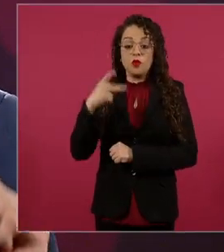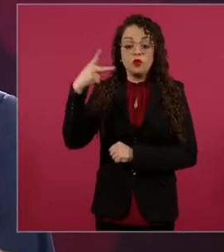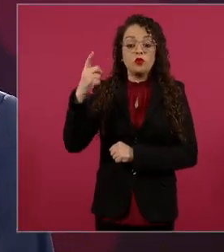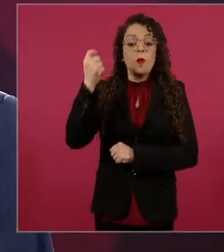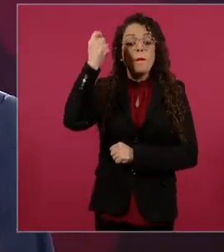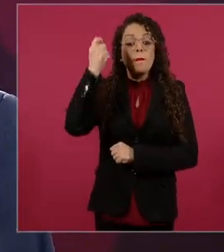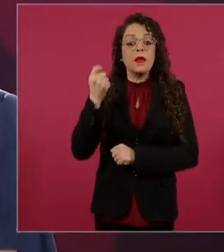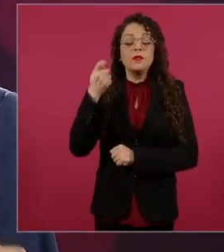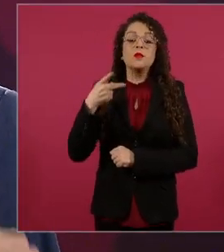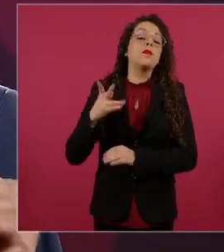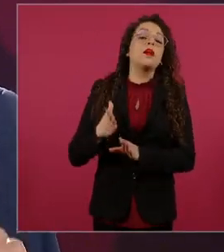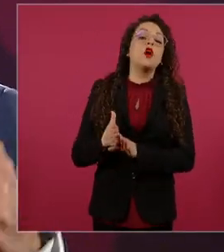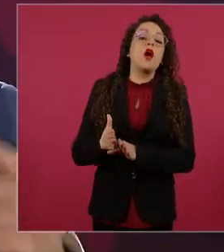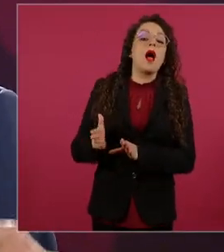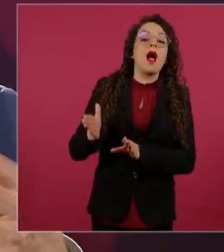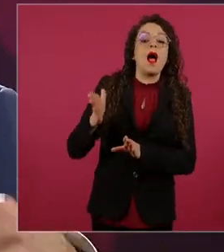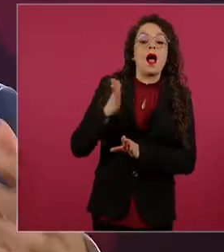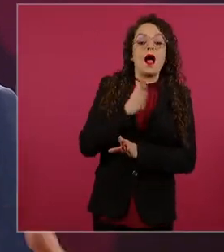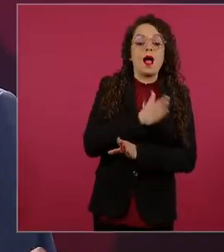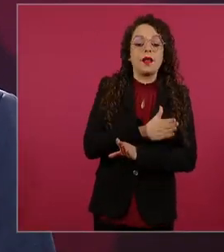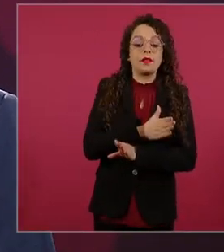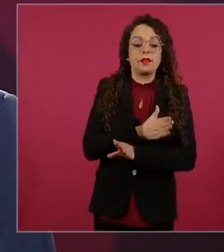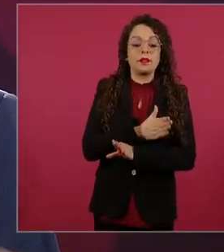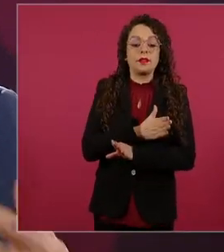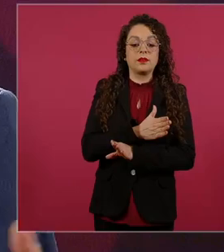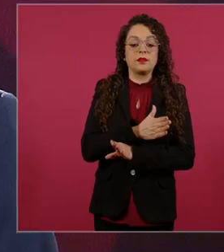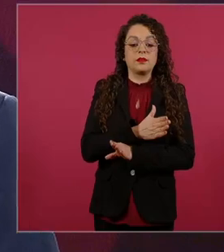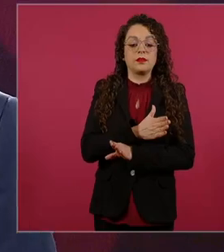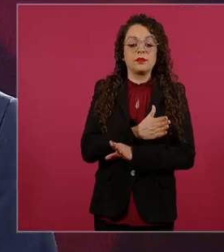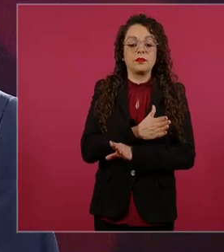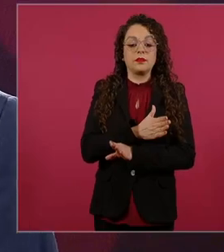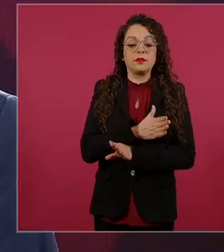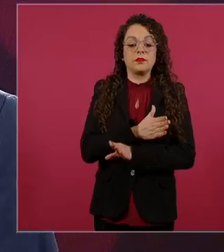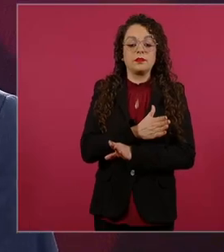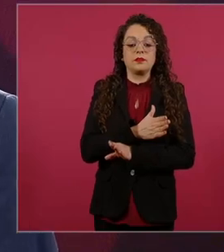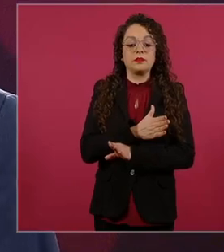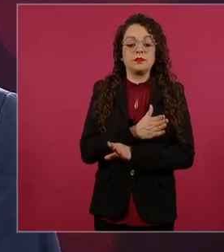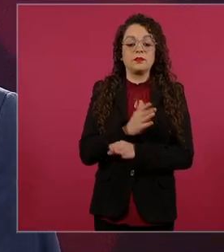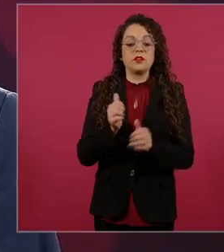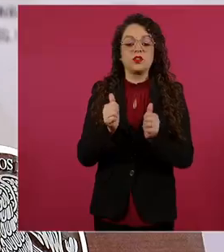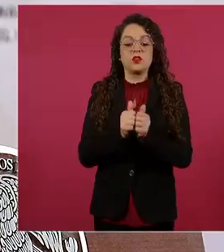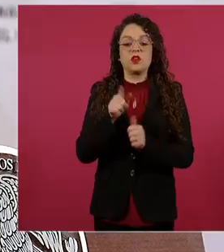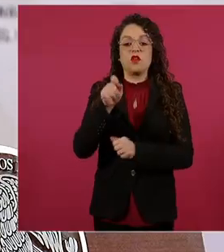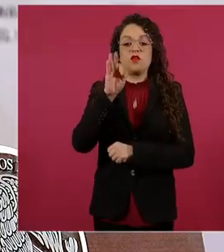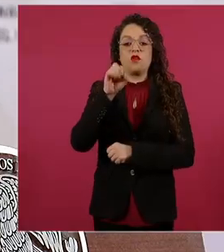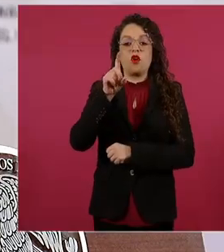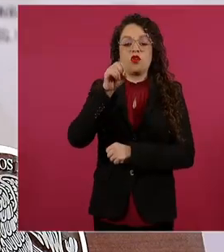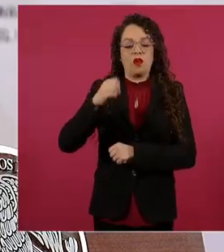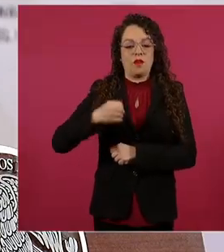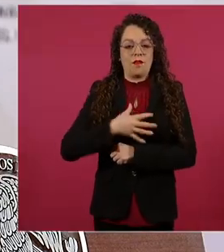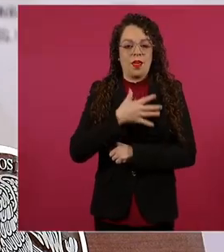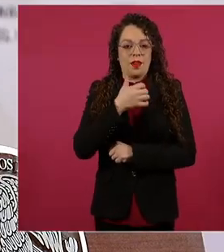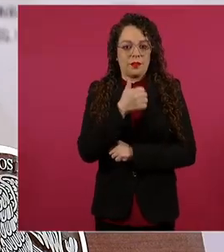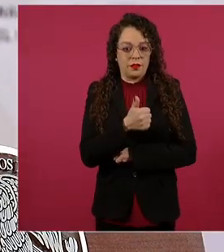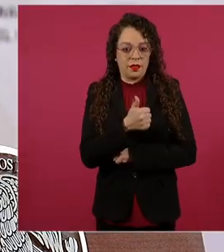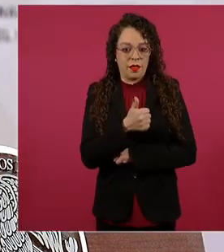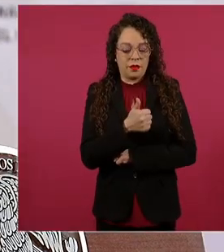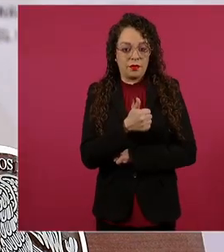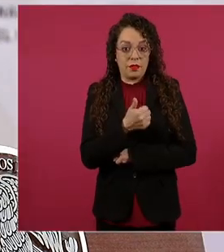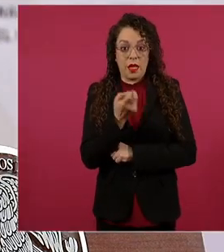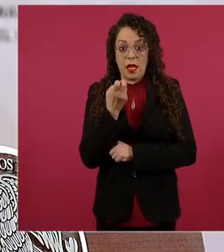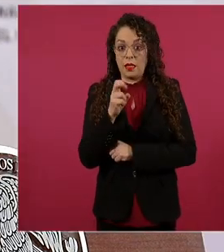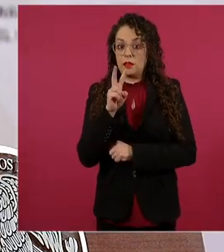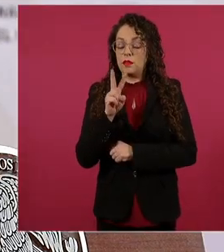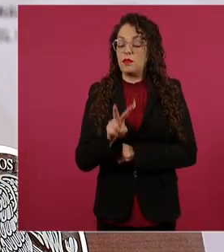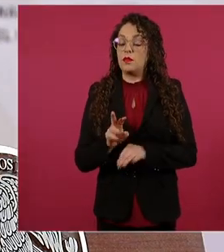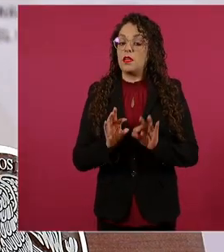de la compensación que se estará ya dando con el Fondo de Pensiones del Bienestar. Entonces, creo que es algo muy importante